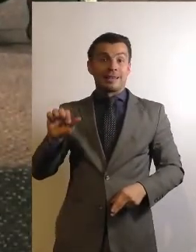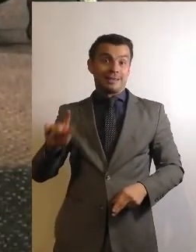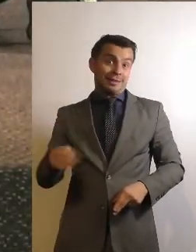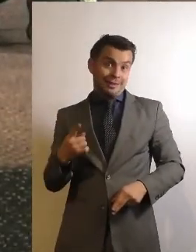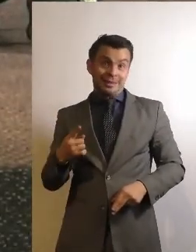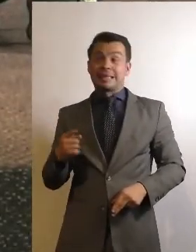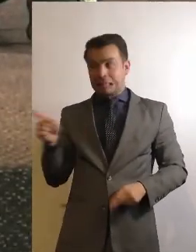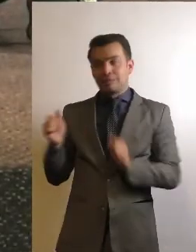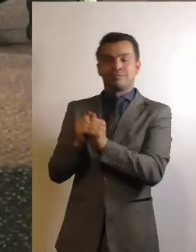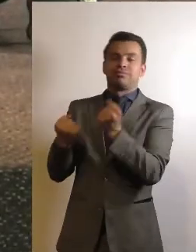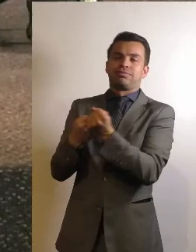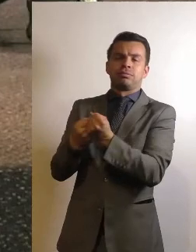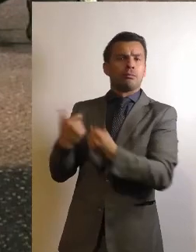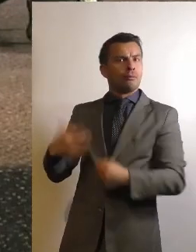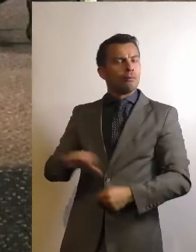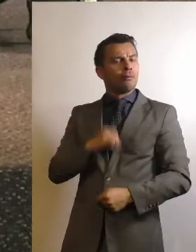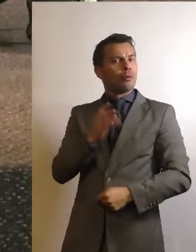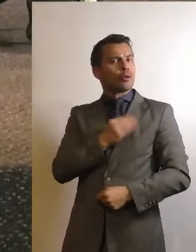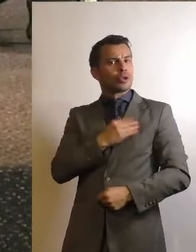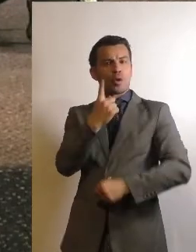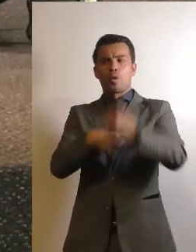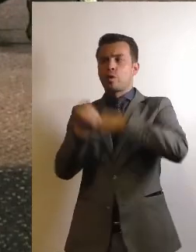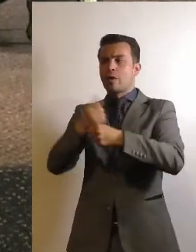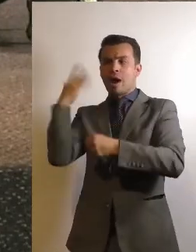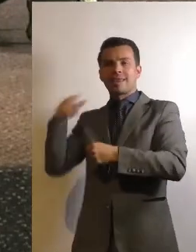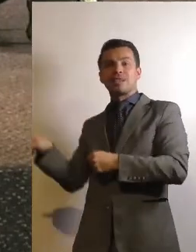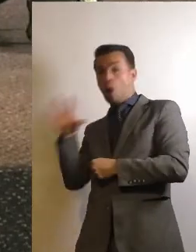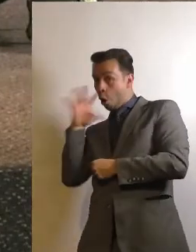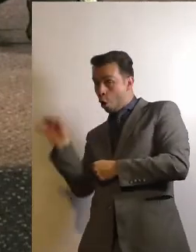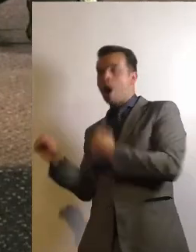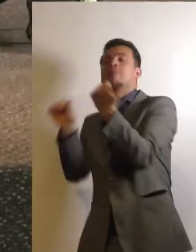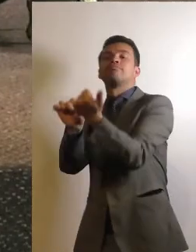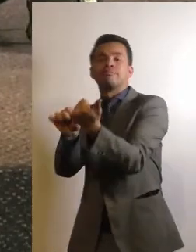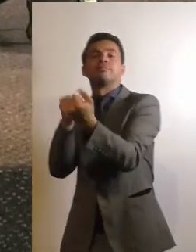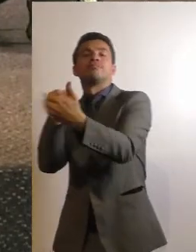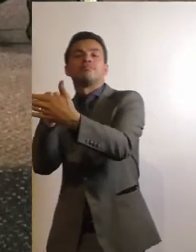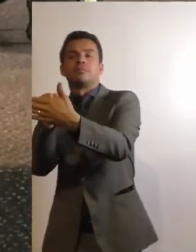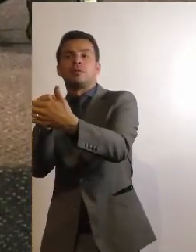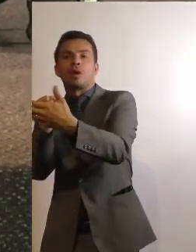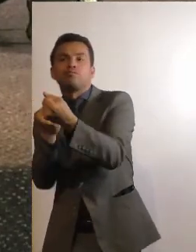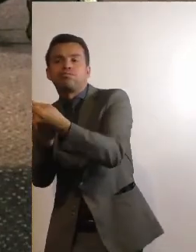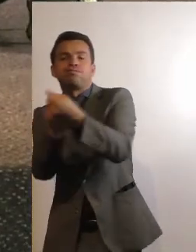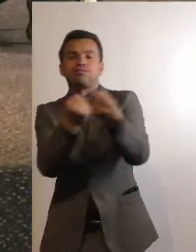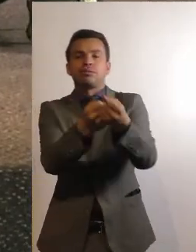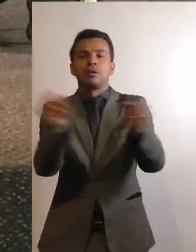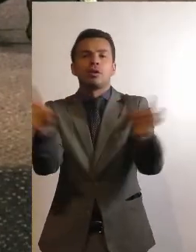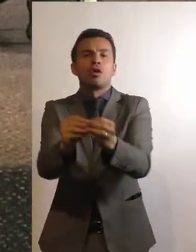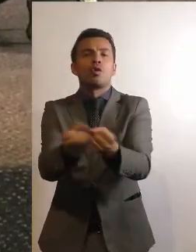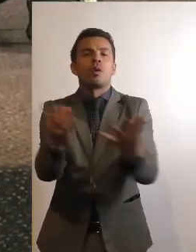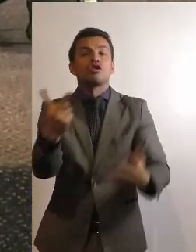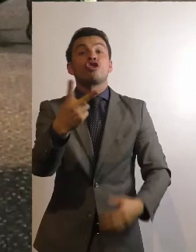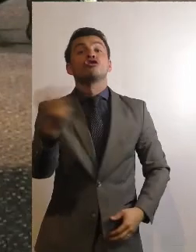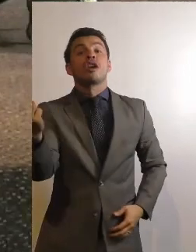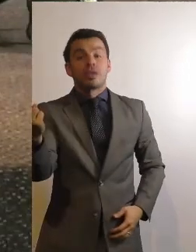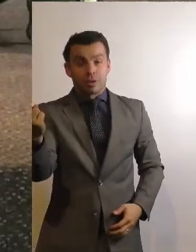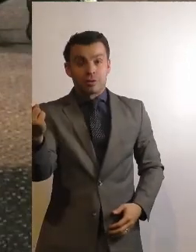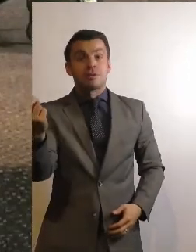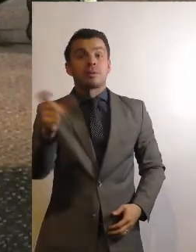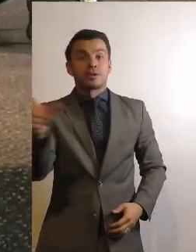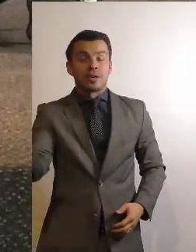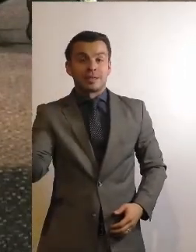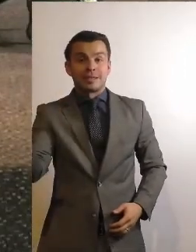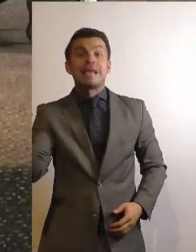pasado asesoró a más de 200 emprendedores de diferentes sectores, y también generamos la primera incubadora